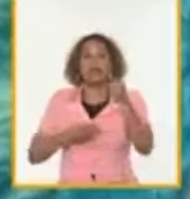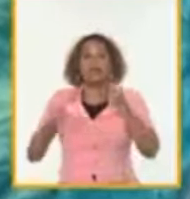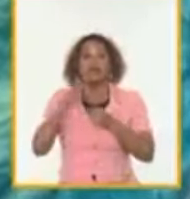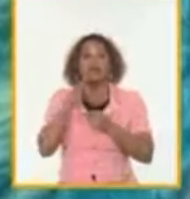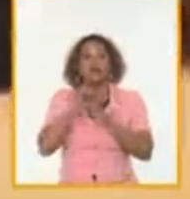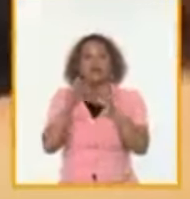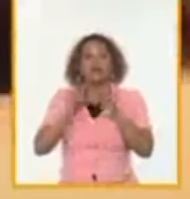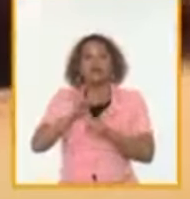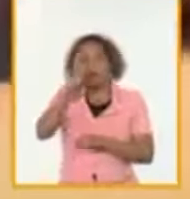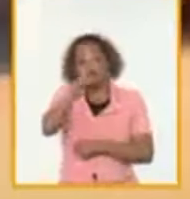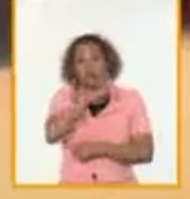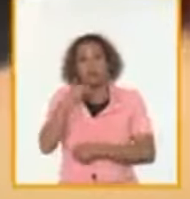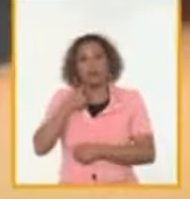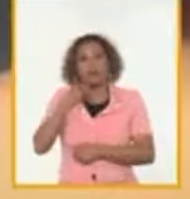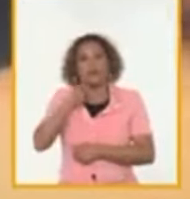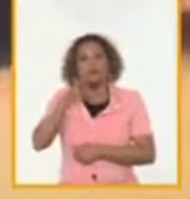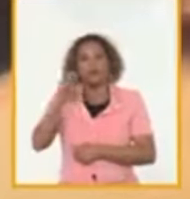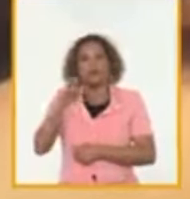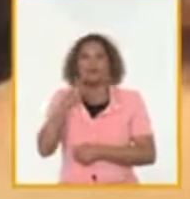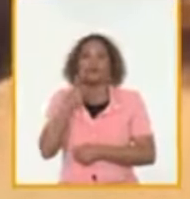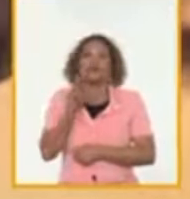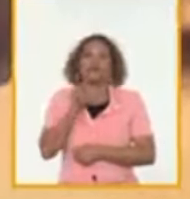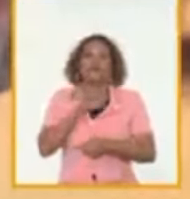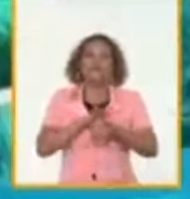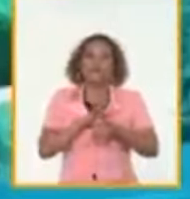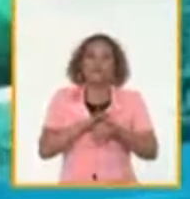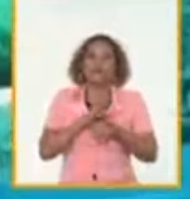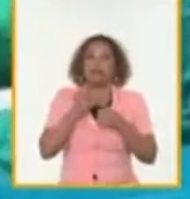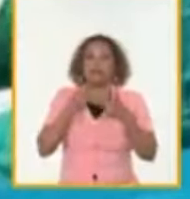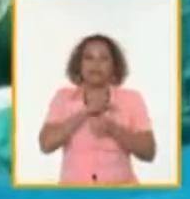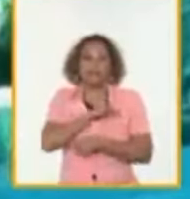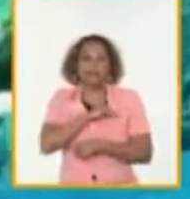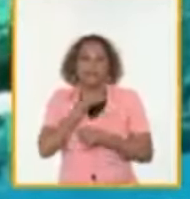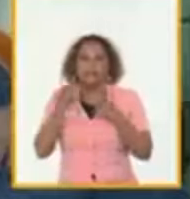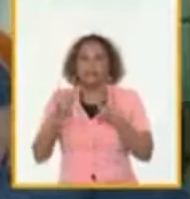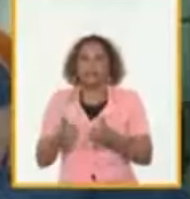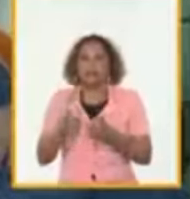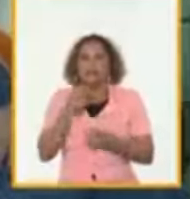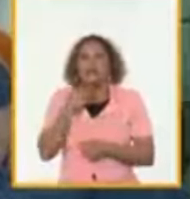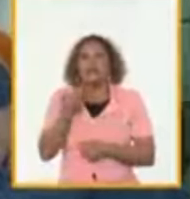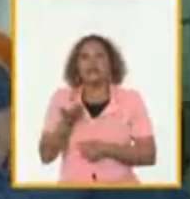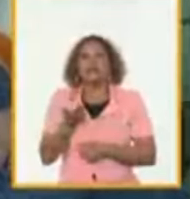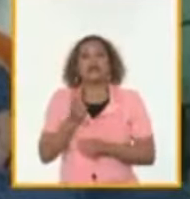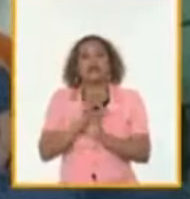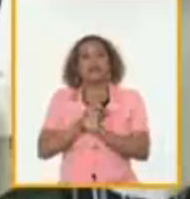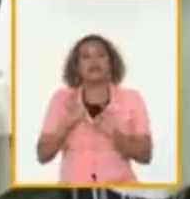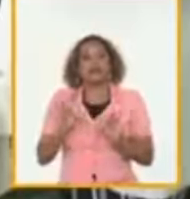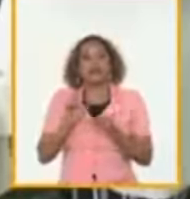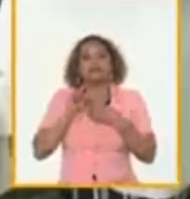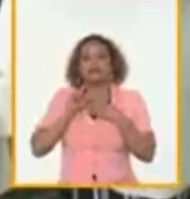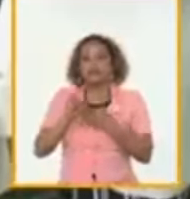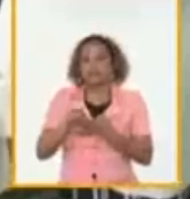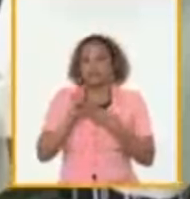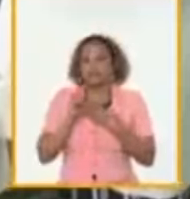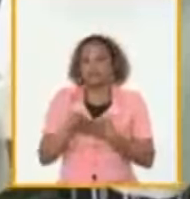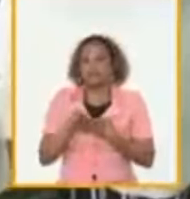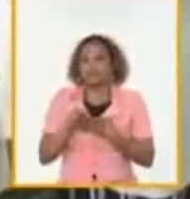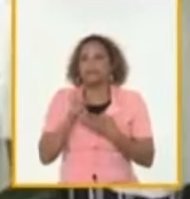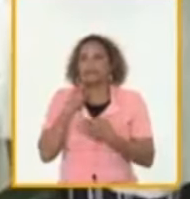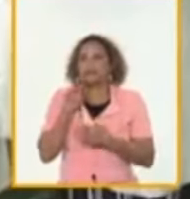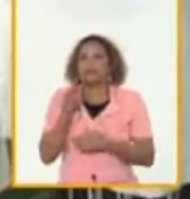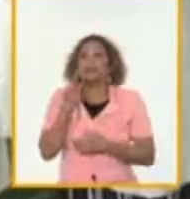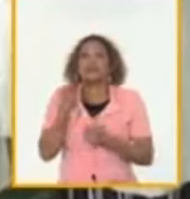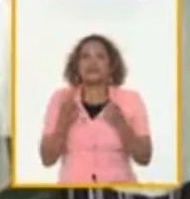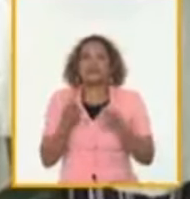de salud de Villa Clara Por tal motivo y en gas de mejorar la calidad de los servicios varios centros fueron beneficiados con procesos inversionistas